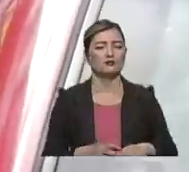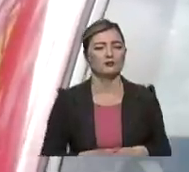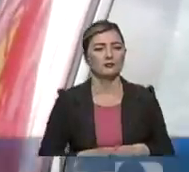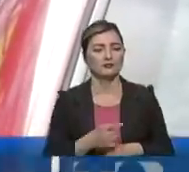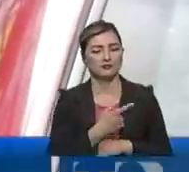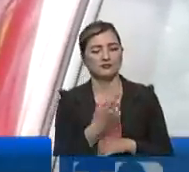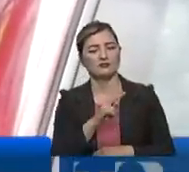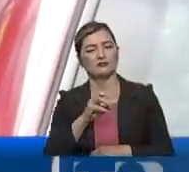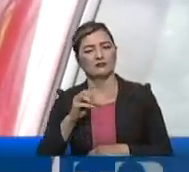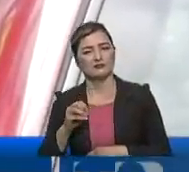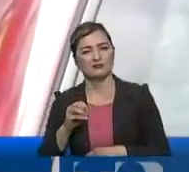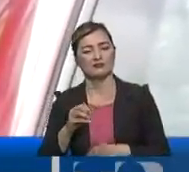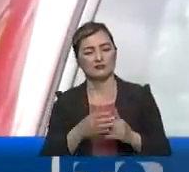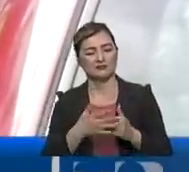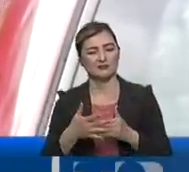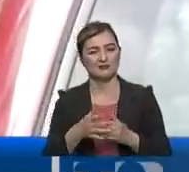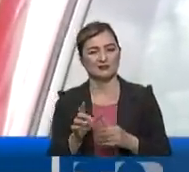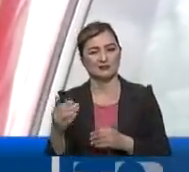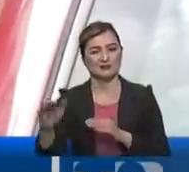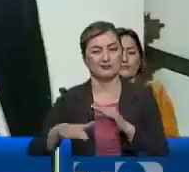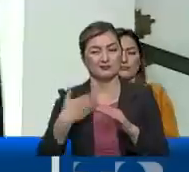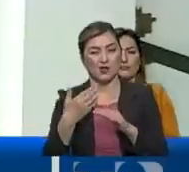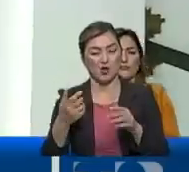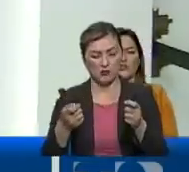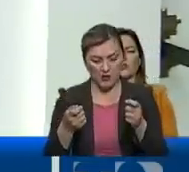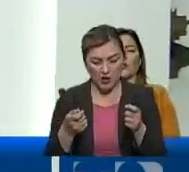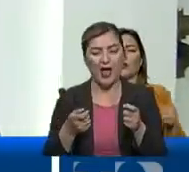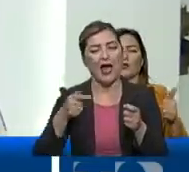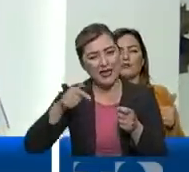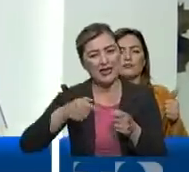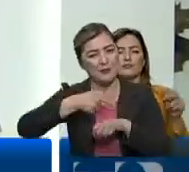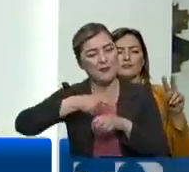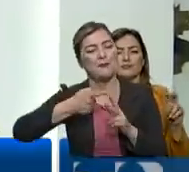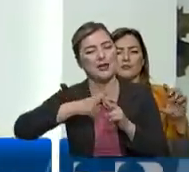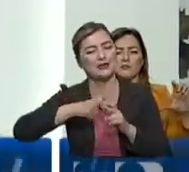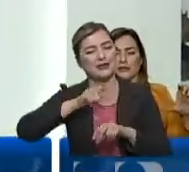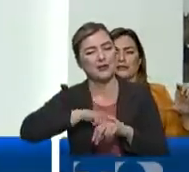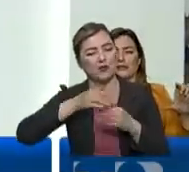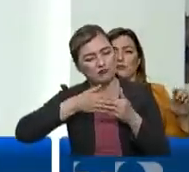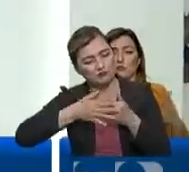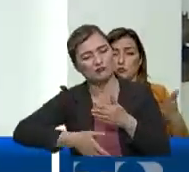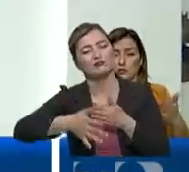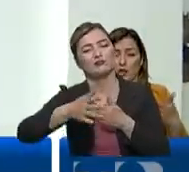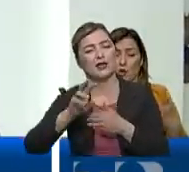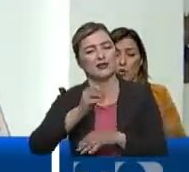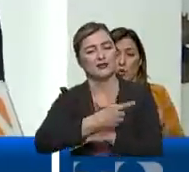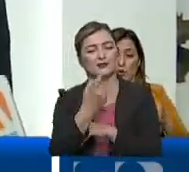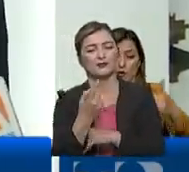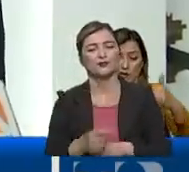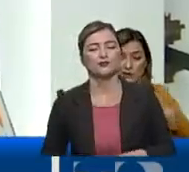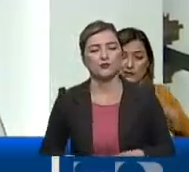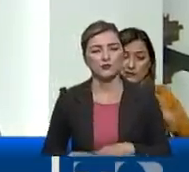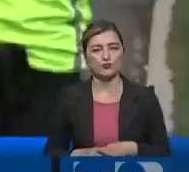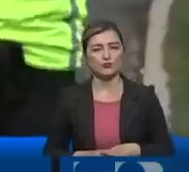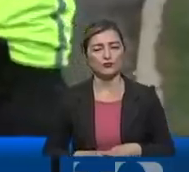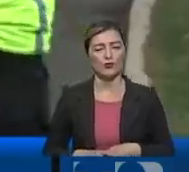días corren a partir de que el infractor reciba la notificación. En el tema de notificaciones por medios electrónicos es cuando les llega la citación,